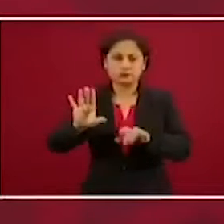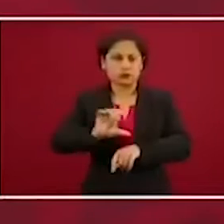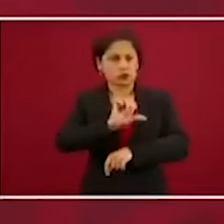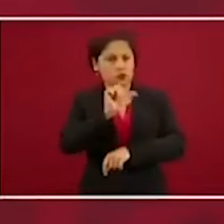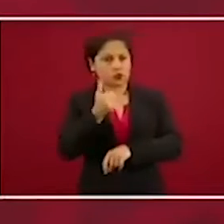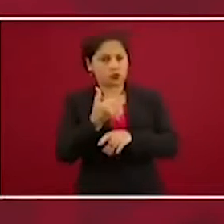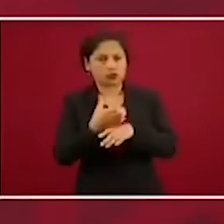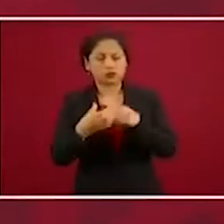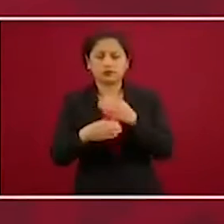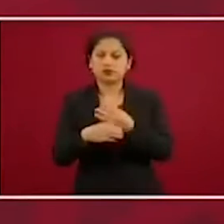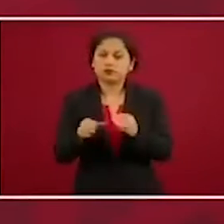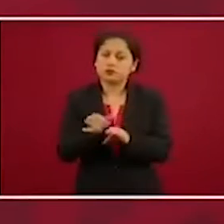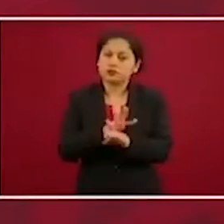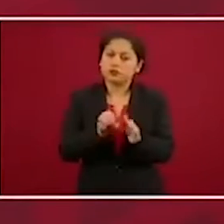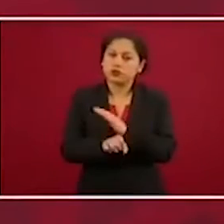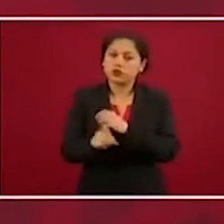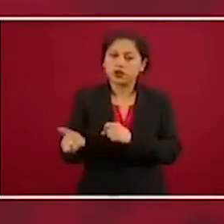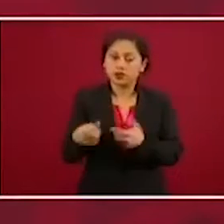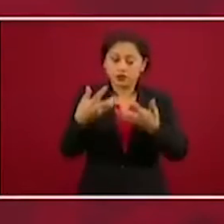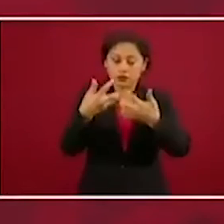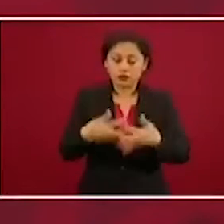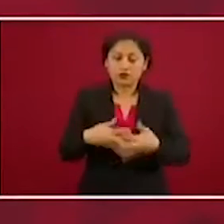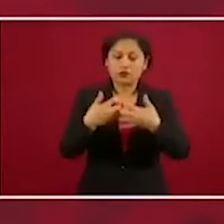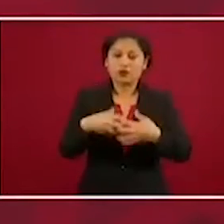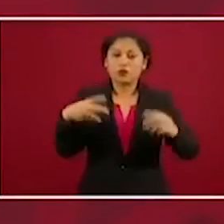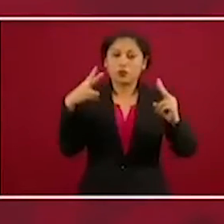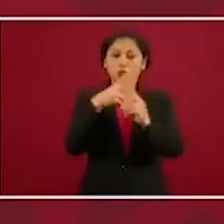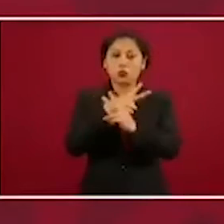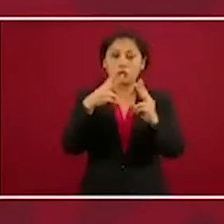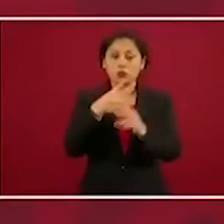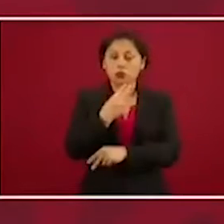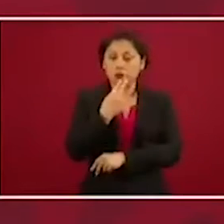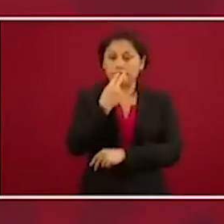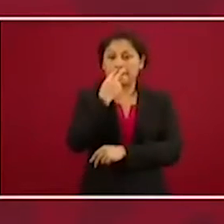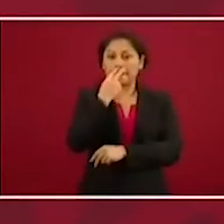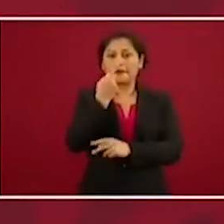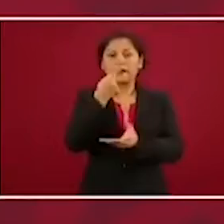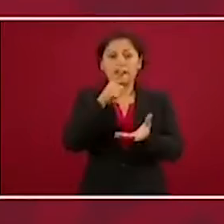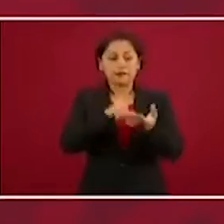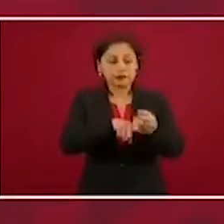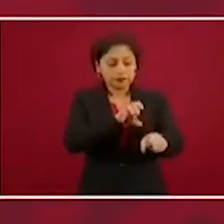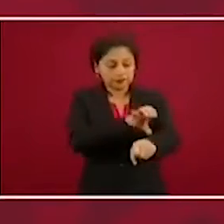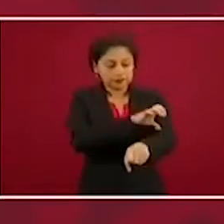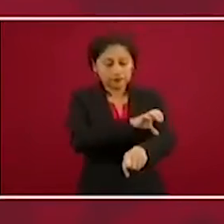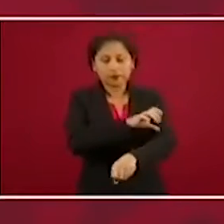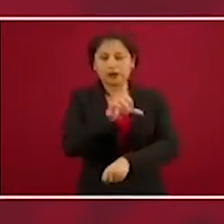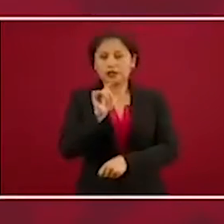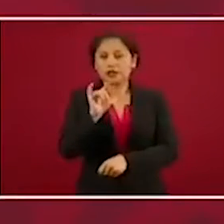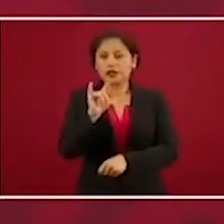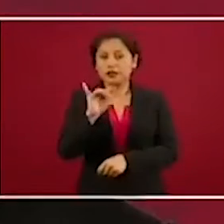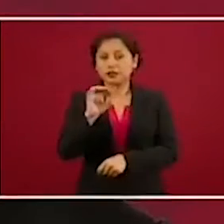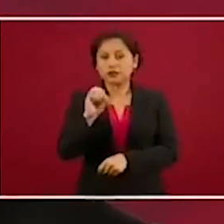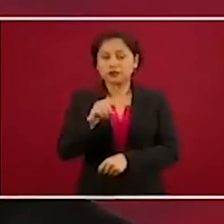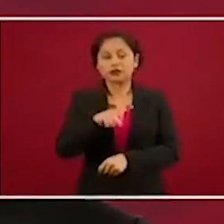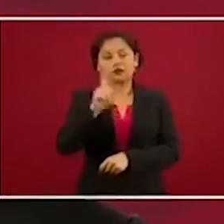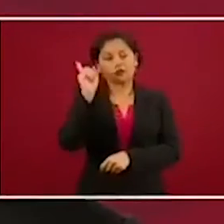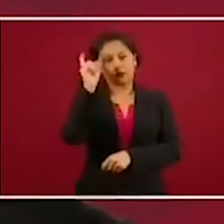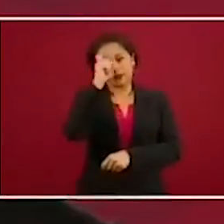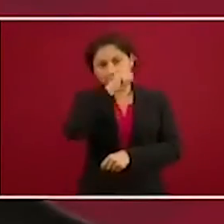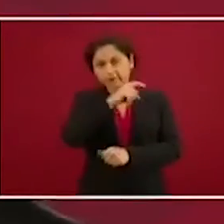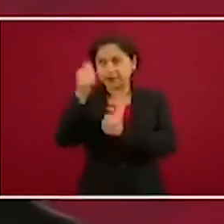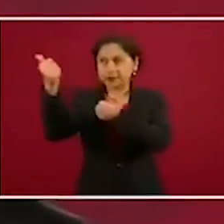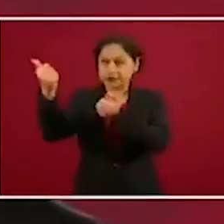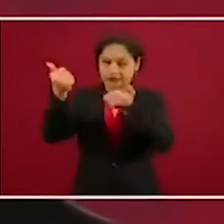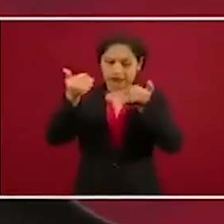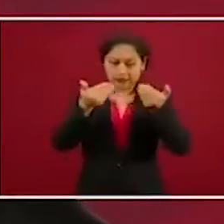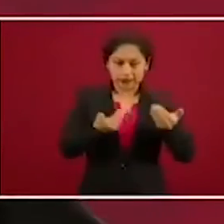El secretario de Relaciones Exteriores, Marcelo Ebrard, aseguró que la vacunación en México contra COVID-19 iniciará a finales de diciembre de